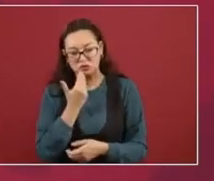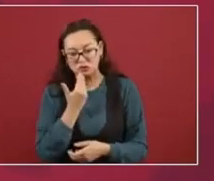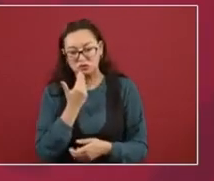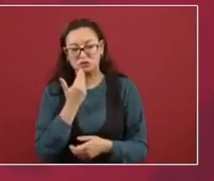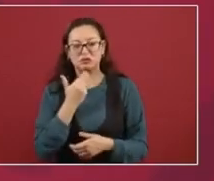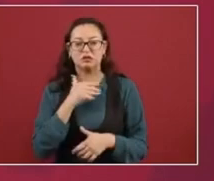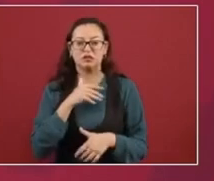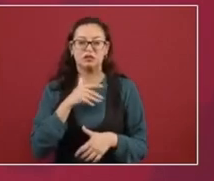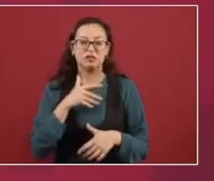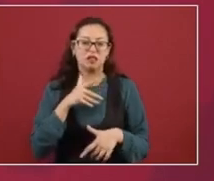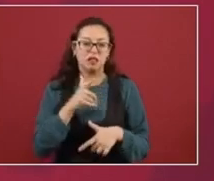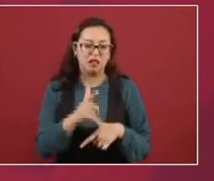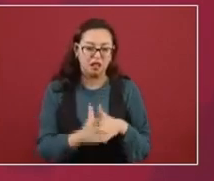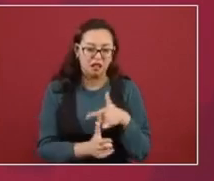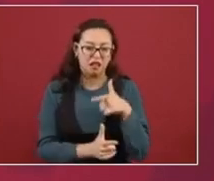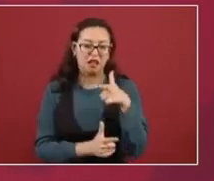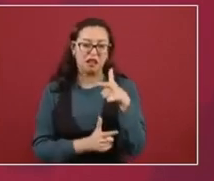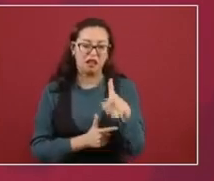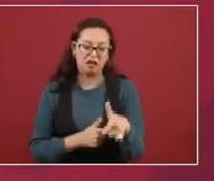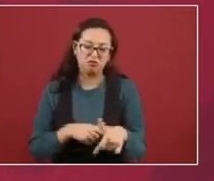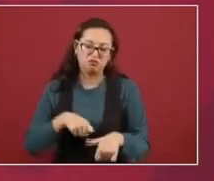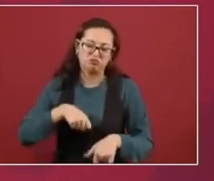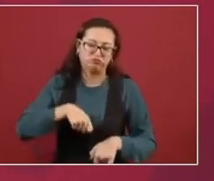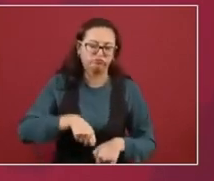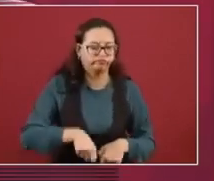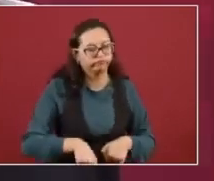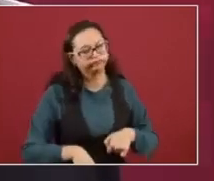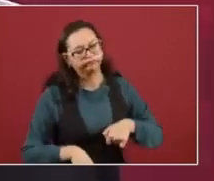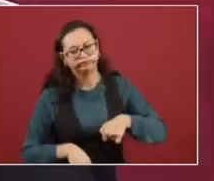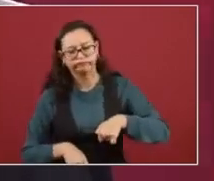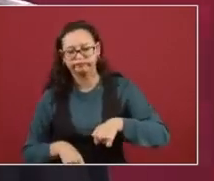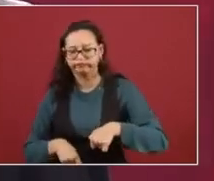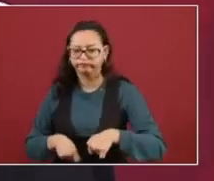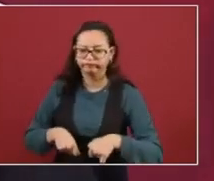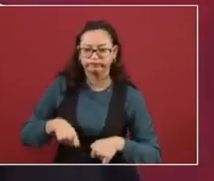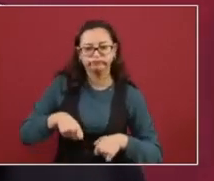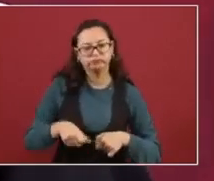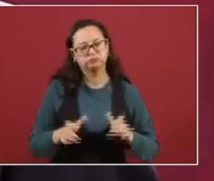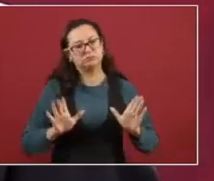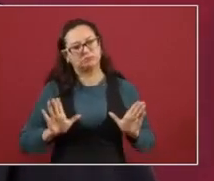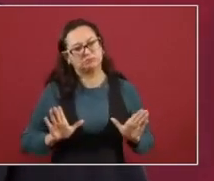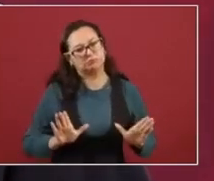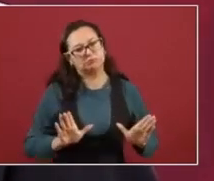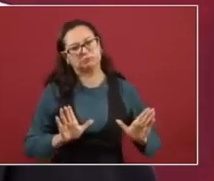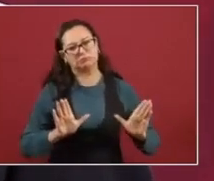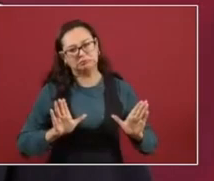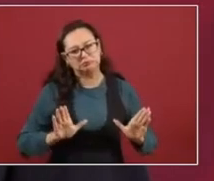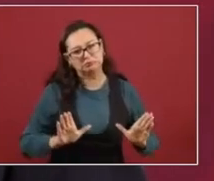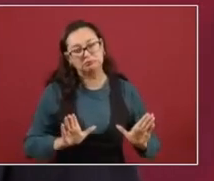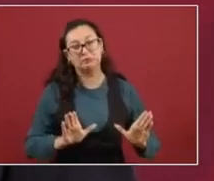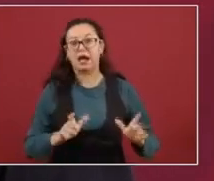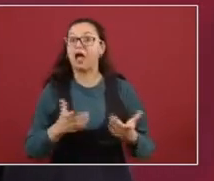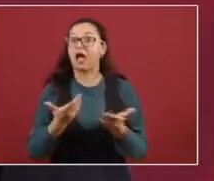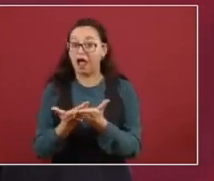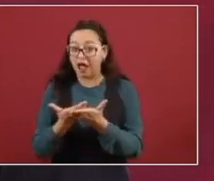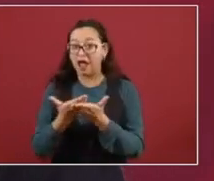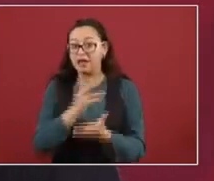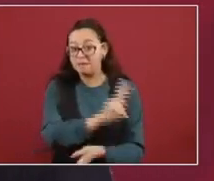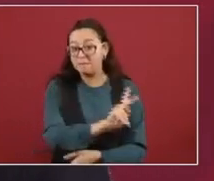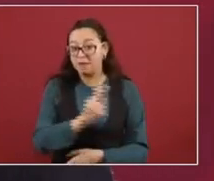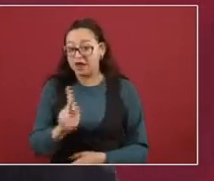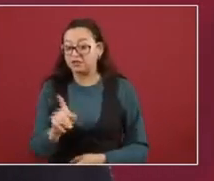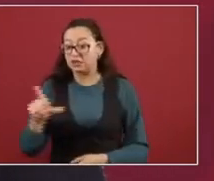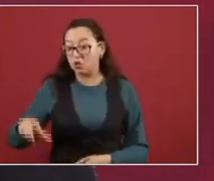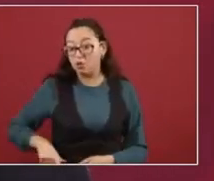que hay que estarlo empujando, y estoy llamando a todos los mexicanos a que me ayuden a empujar